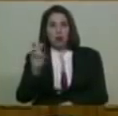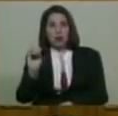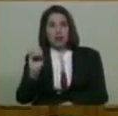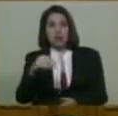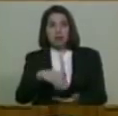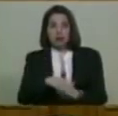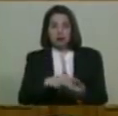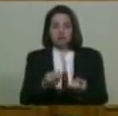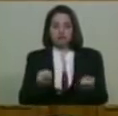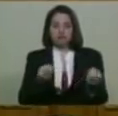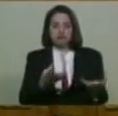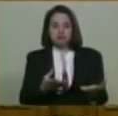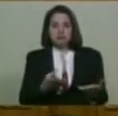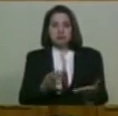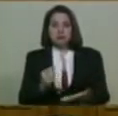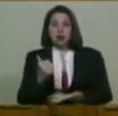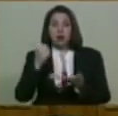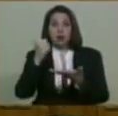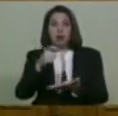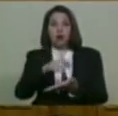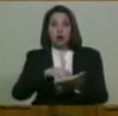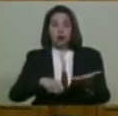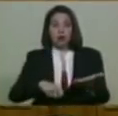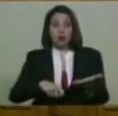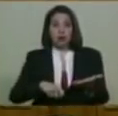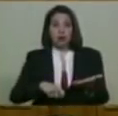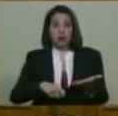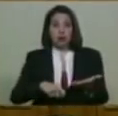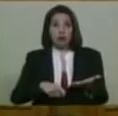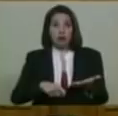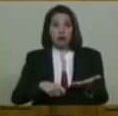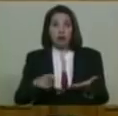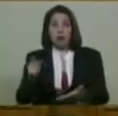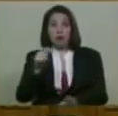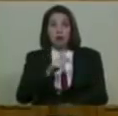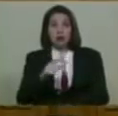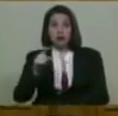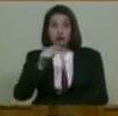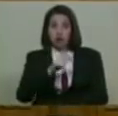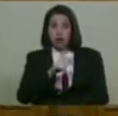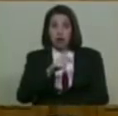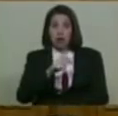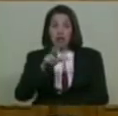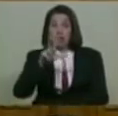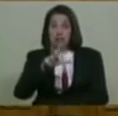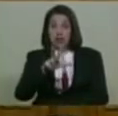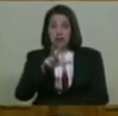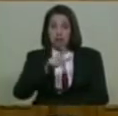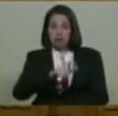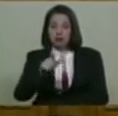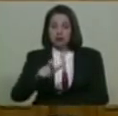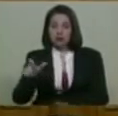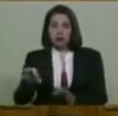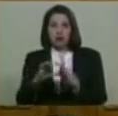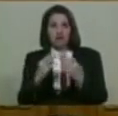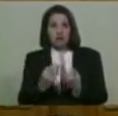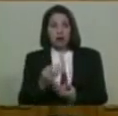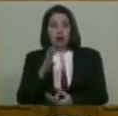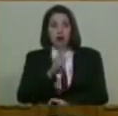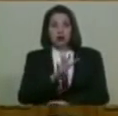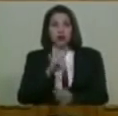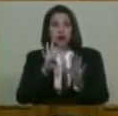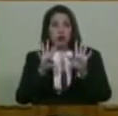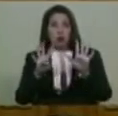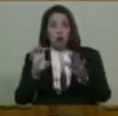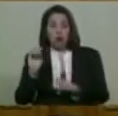bolívares del bono del carnet de la patria mensual. Familia de 3 integrantes, 490